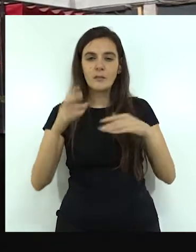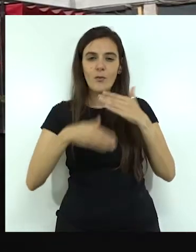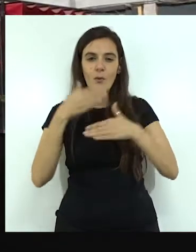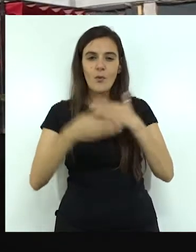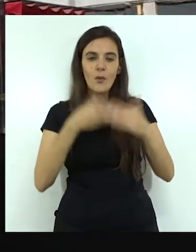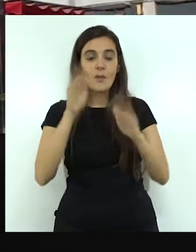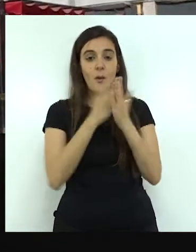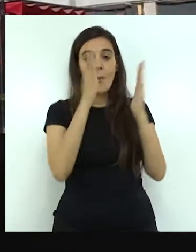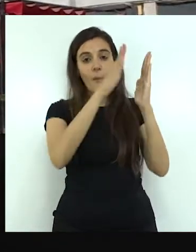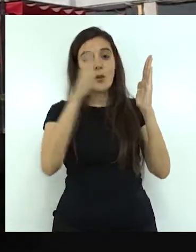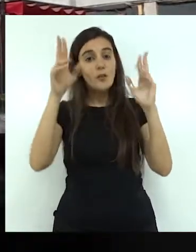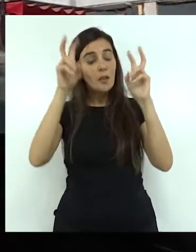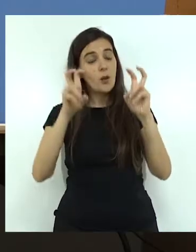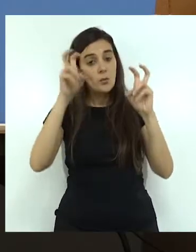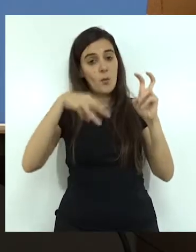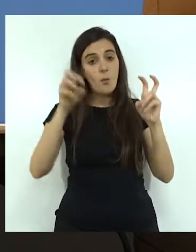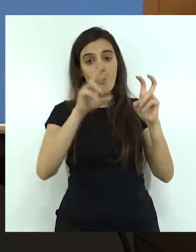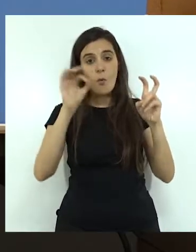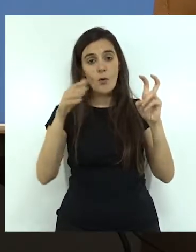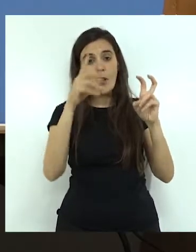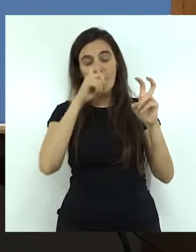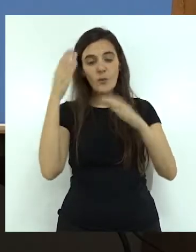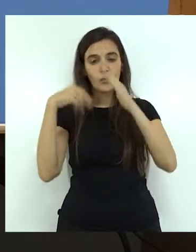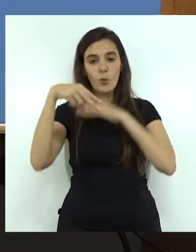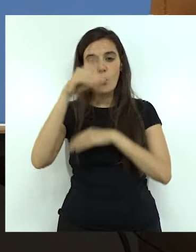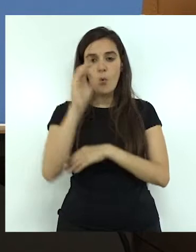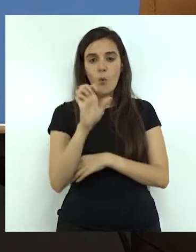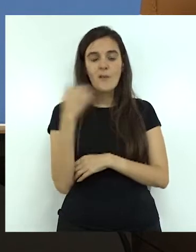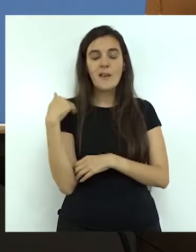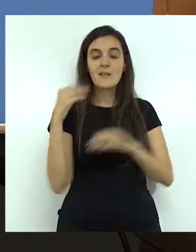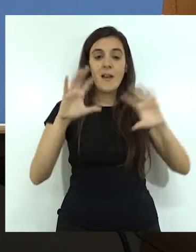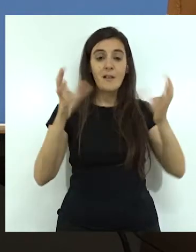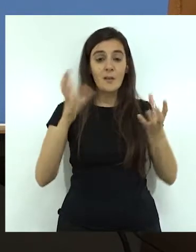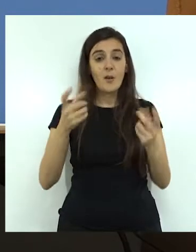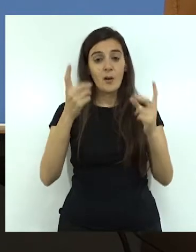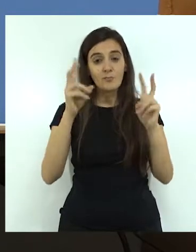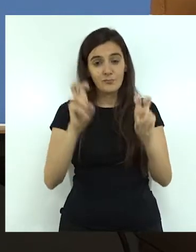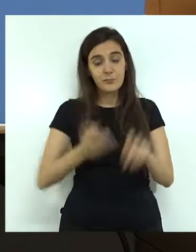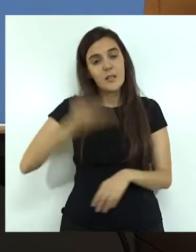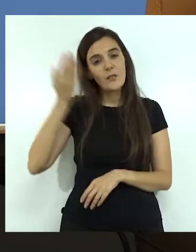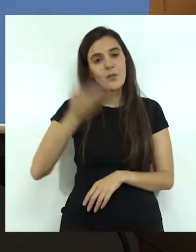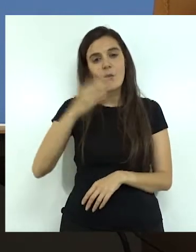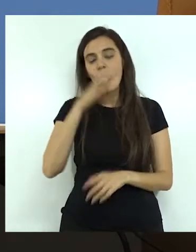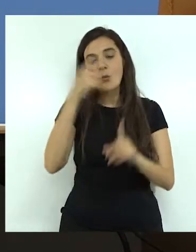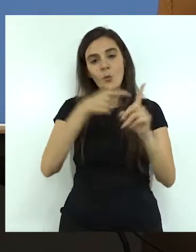del morro ubicada en la antigua net por lo que es el equipamiento que era lo fundamental para poder ponerla en uso tenía tres lotes